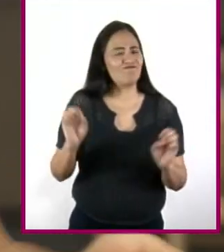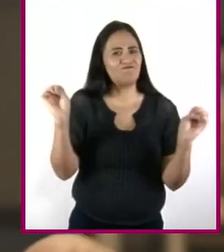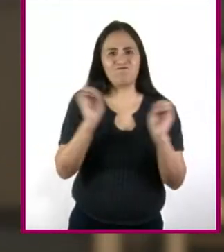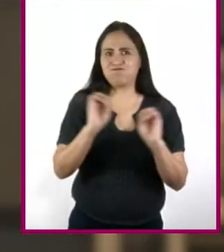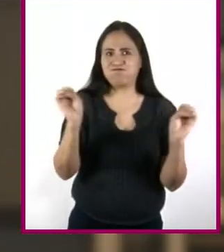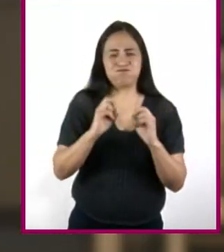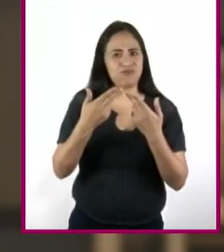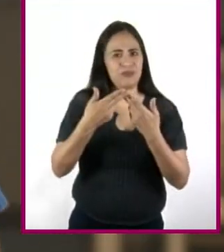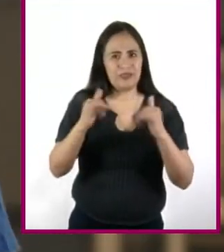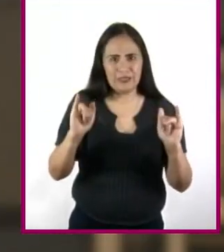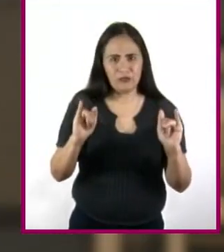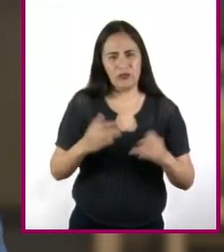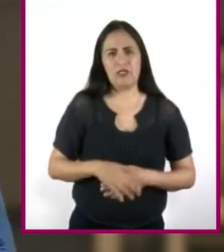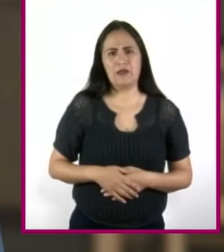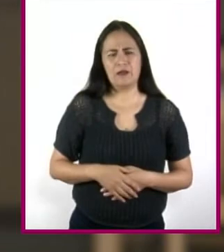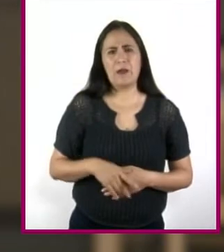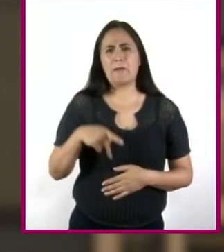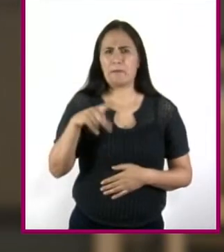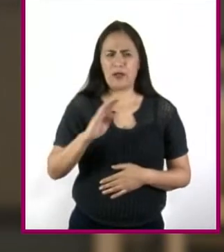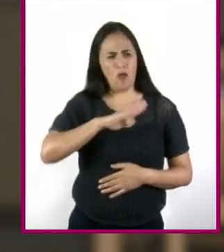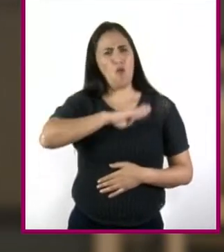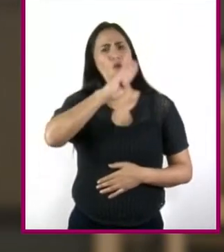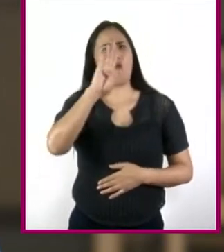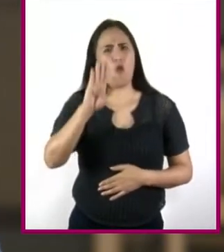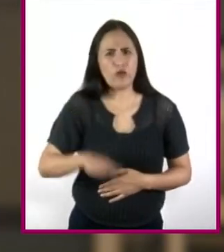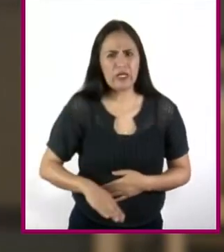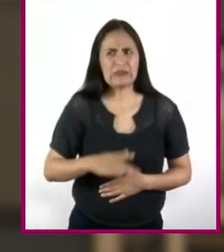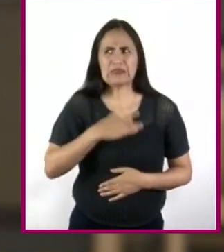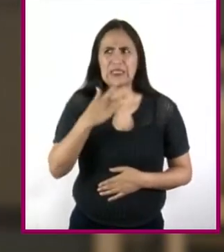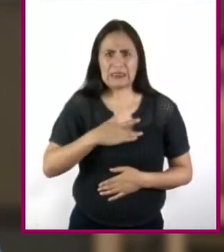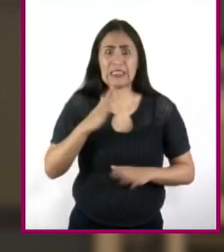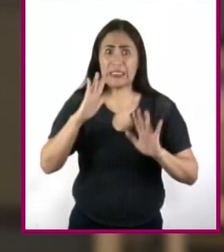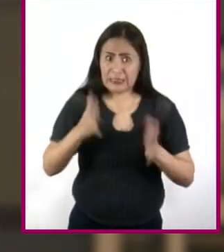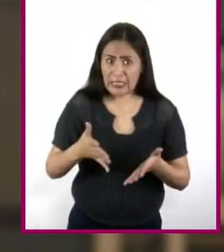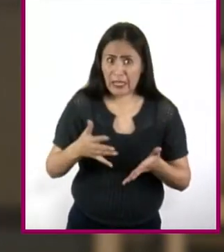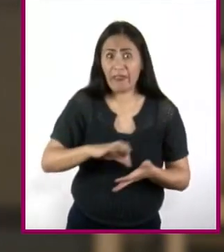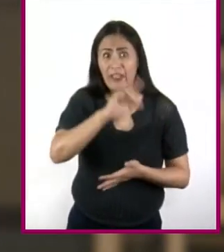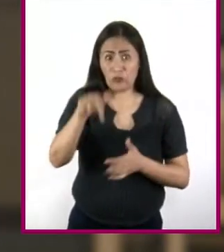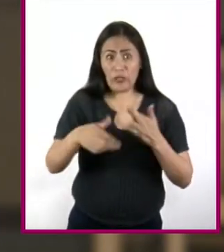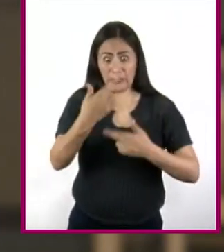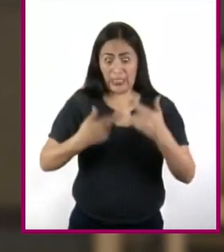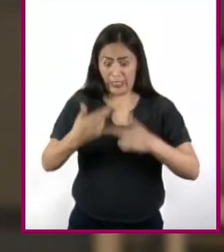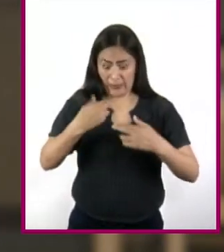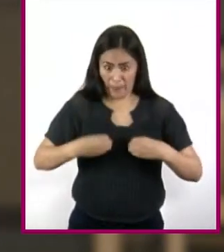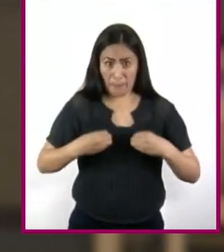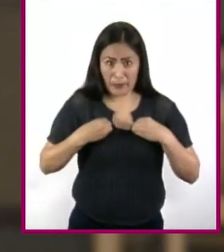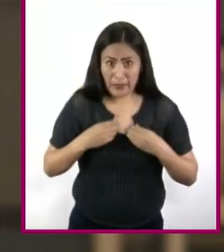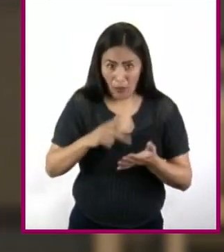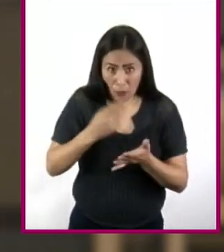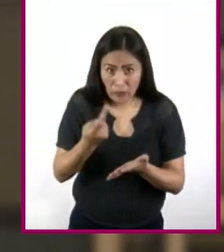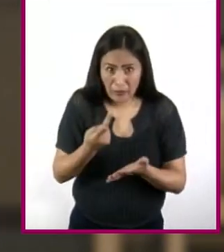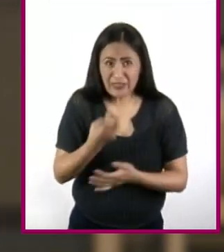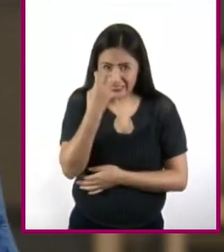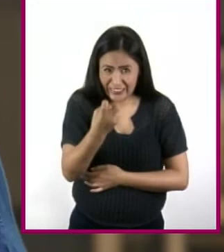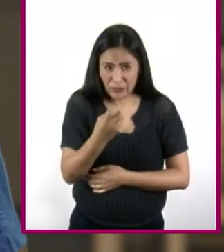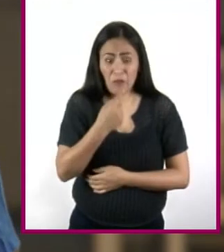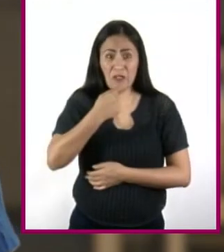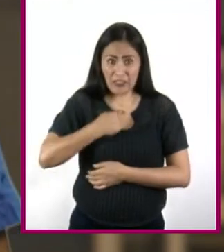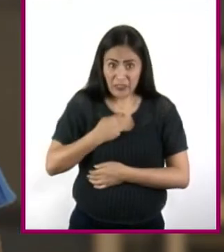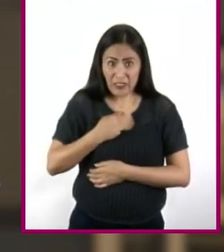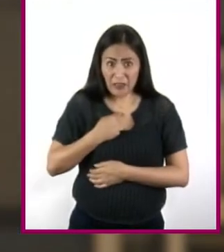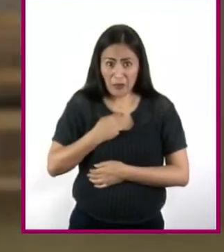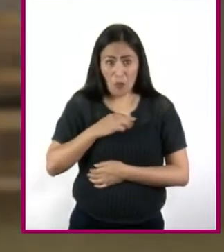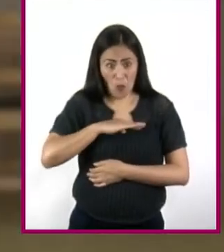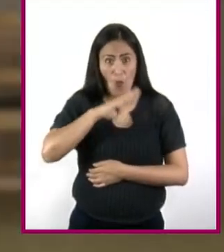nadie ha experimentado la muerte y nadie nos puede decir qué pasa, ¿tenemos alguna razón para pensar que pasa algo en particular después